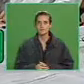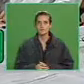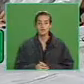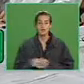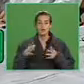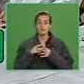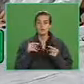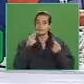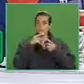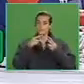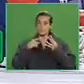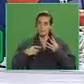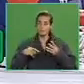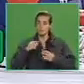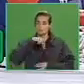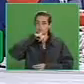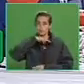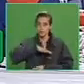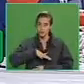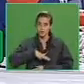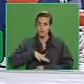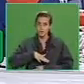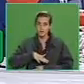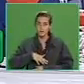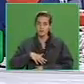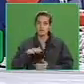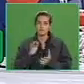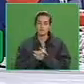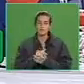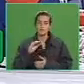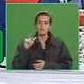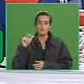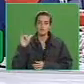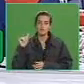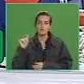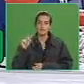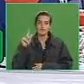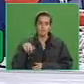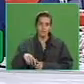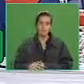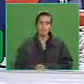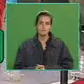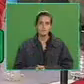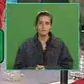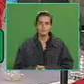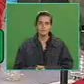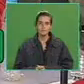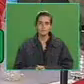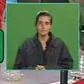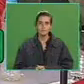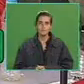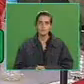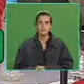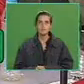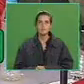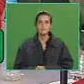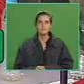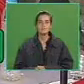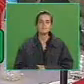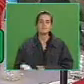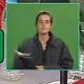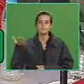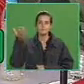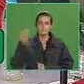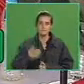de todas las corrientes históricas. La compañera Cilia Flores también, bueno, una